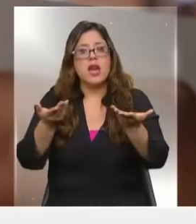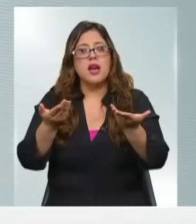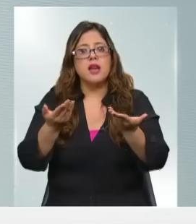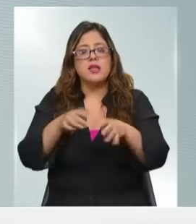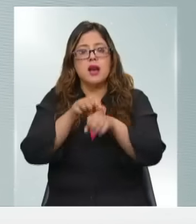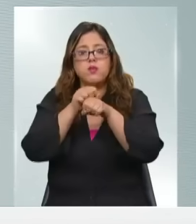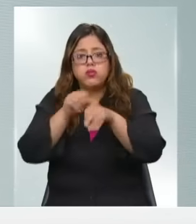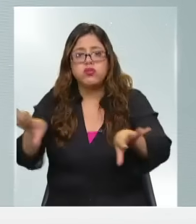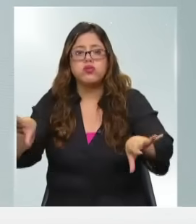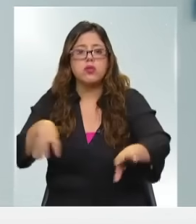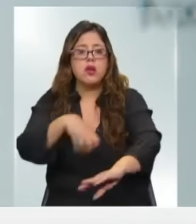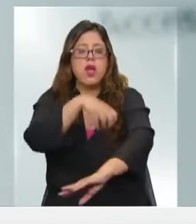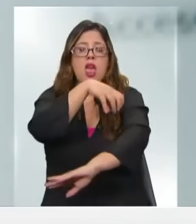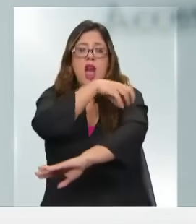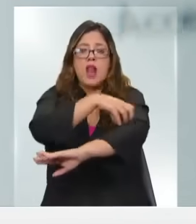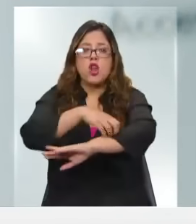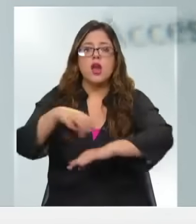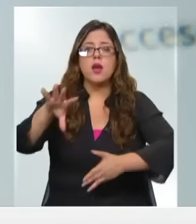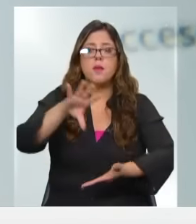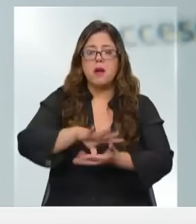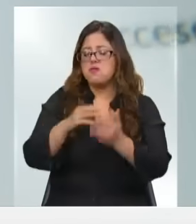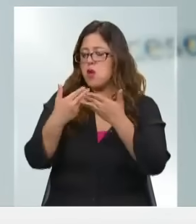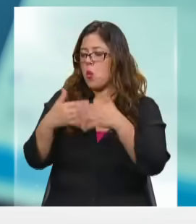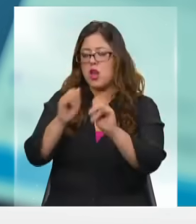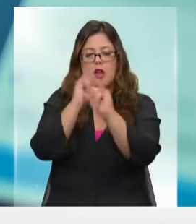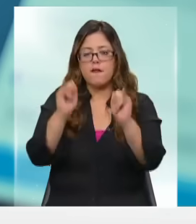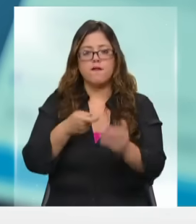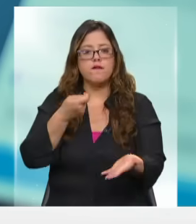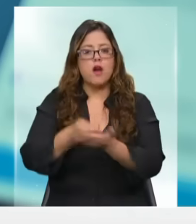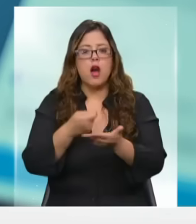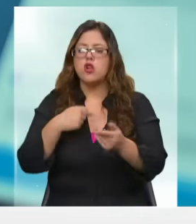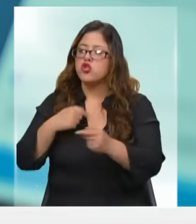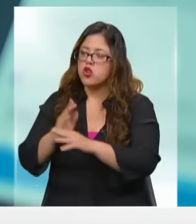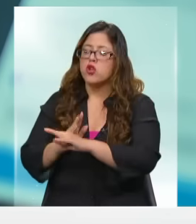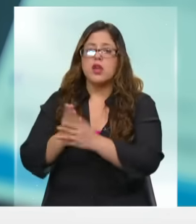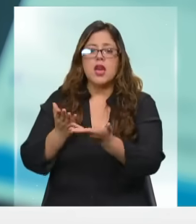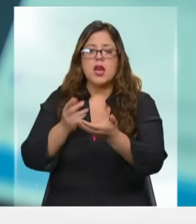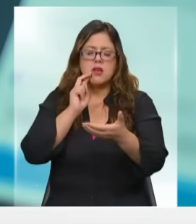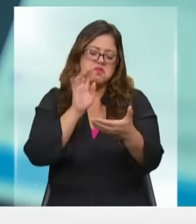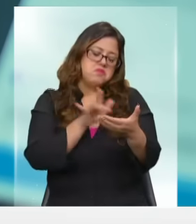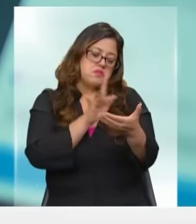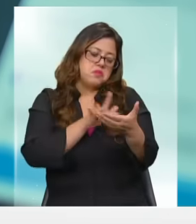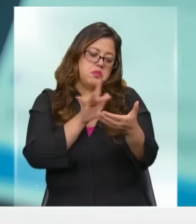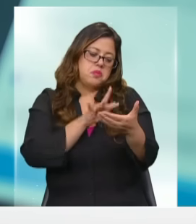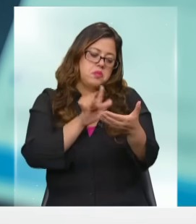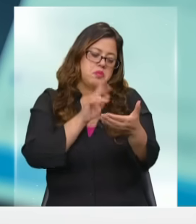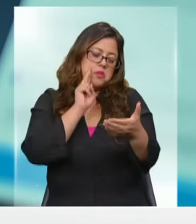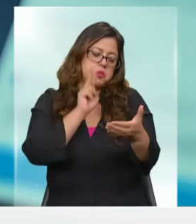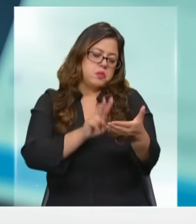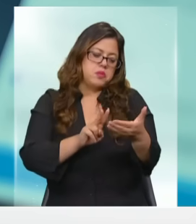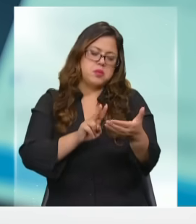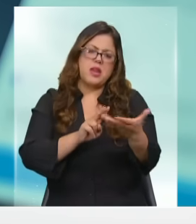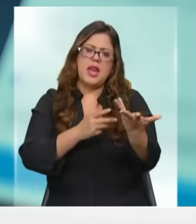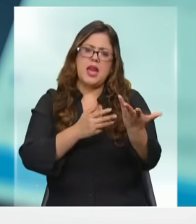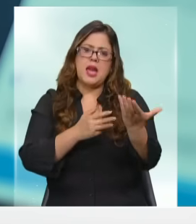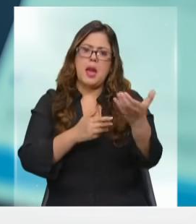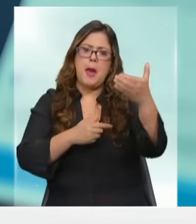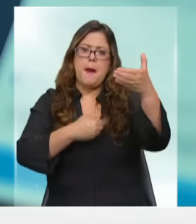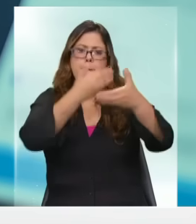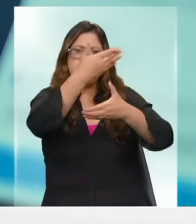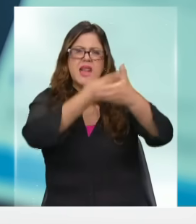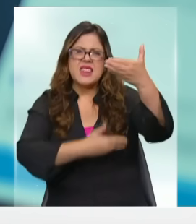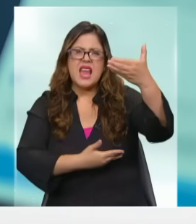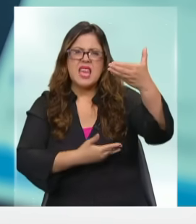país y que aceptan todo medio de pago. Me fui a la configuración del teléfono y le revisé la pantalla y me salía